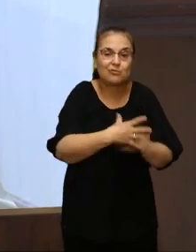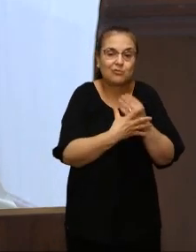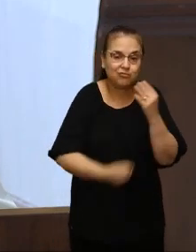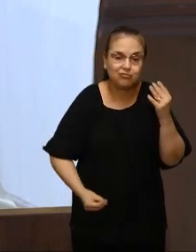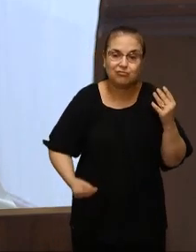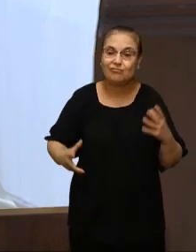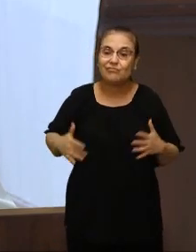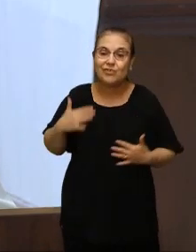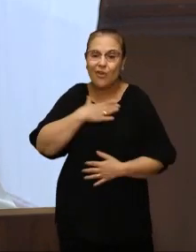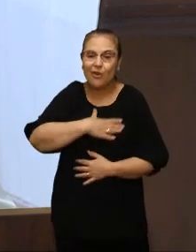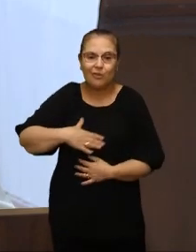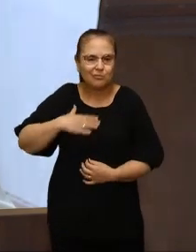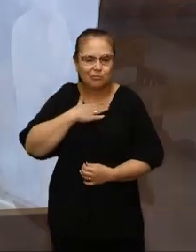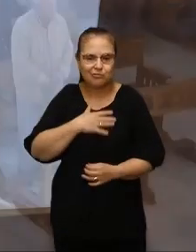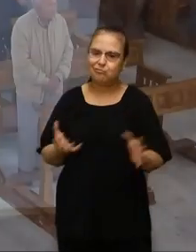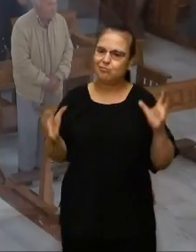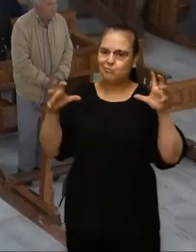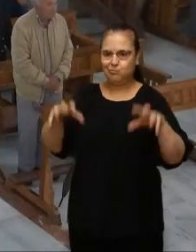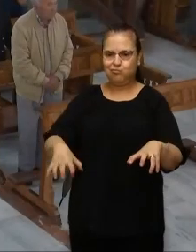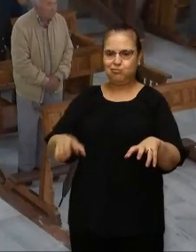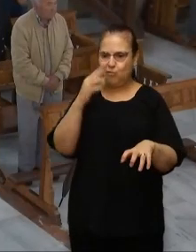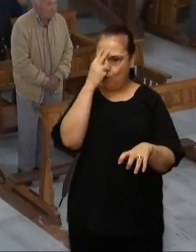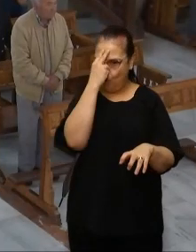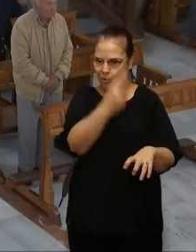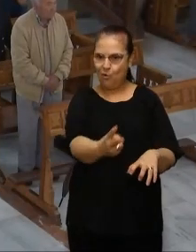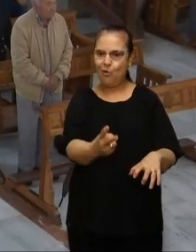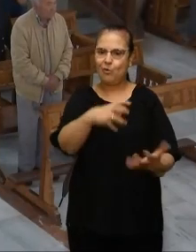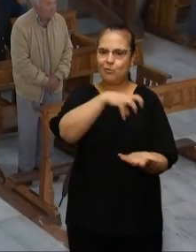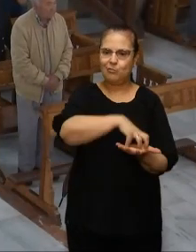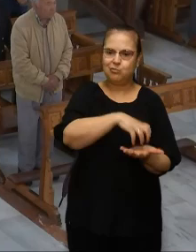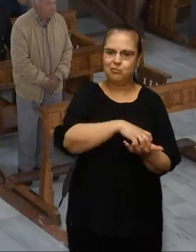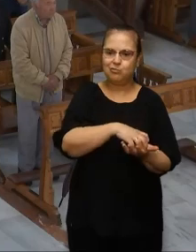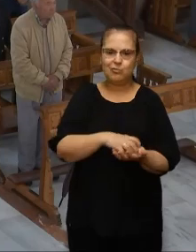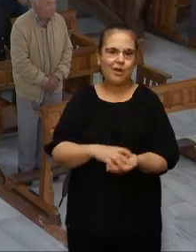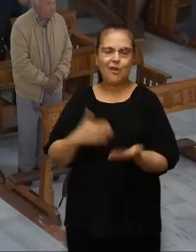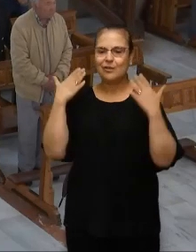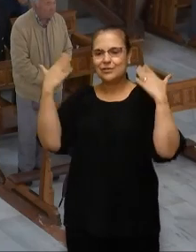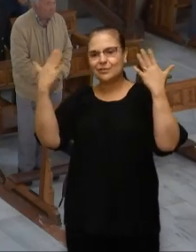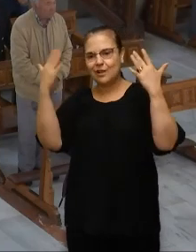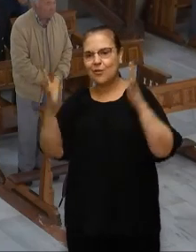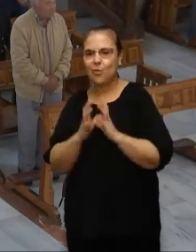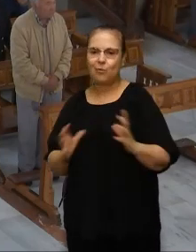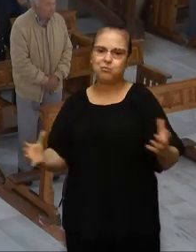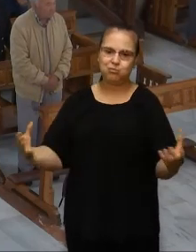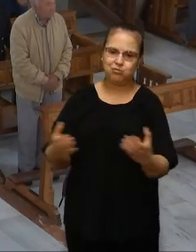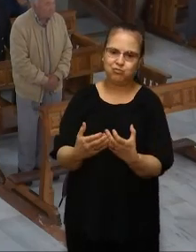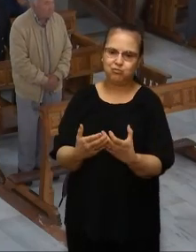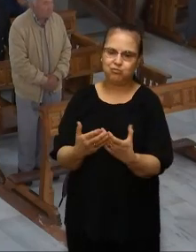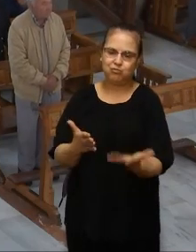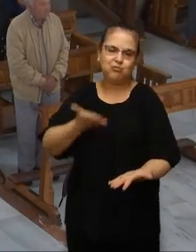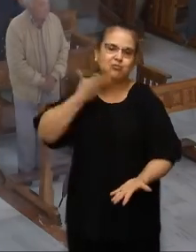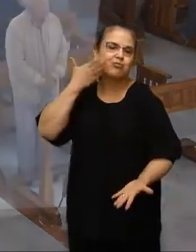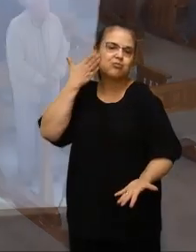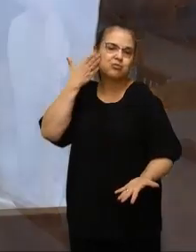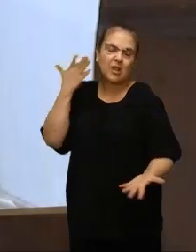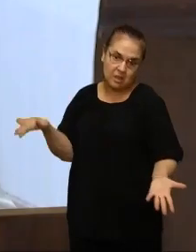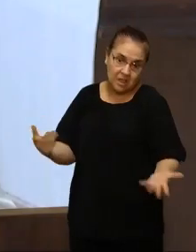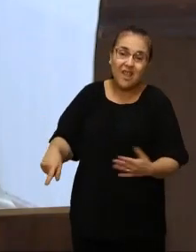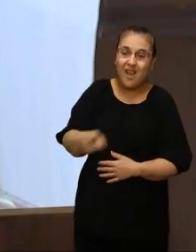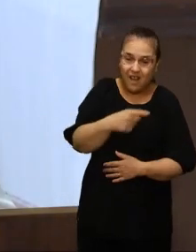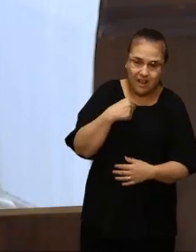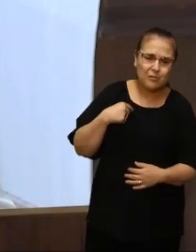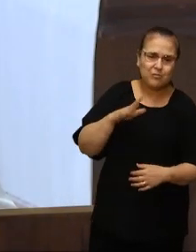los asientos de honor en las sinagogas y los saludos en las plazas! ¡Ay de vosotros, que sois como tumbas